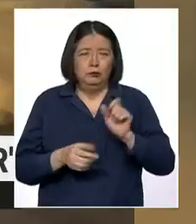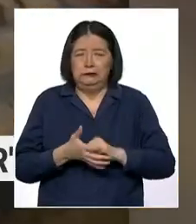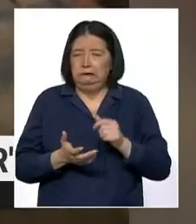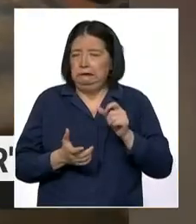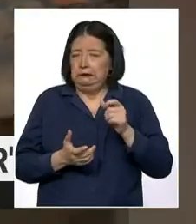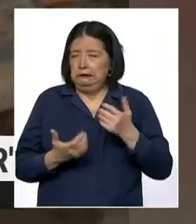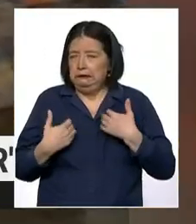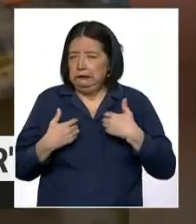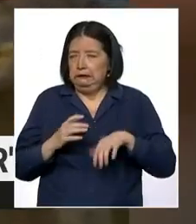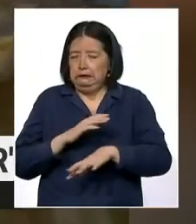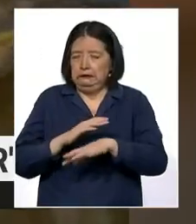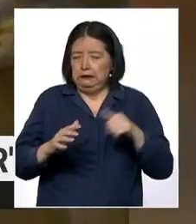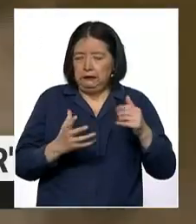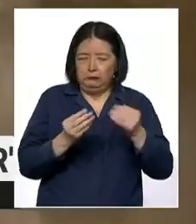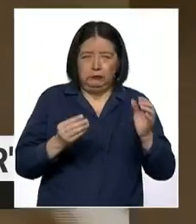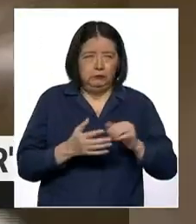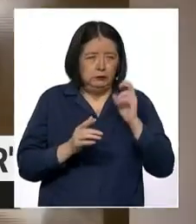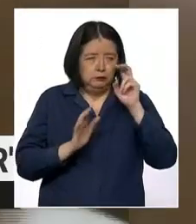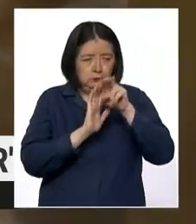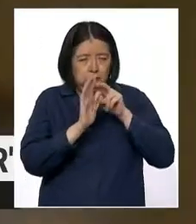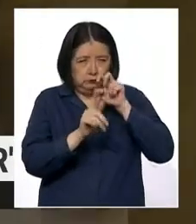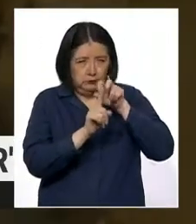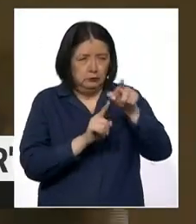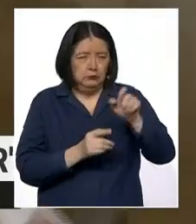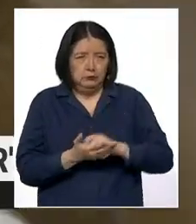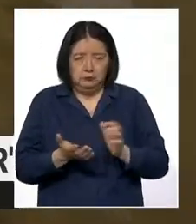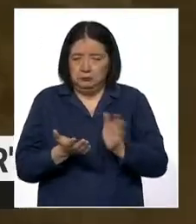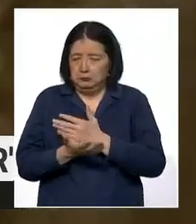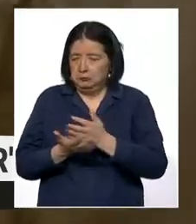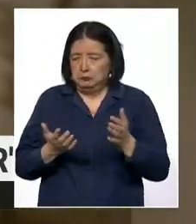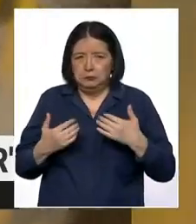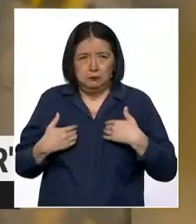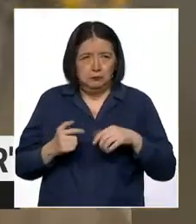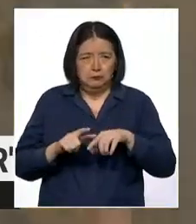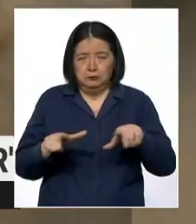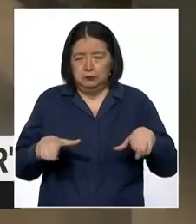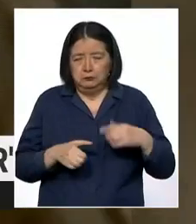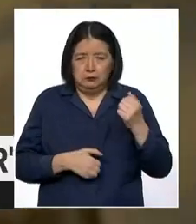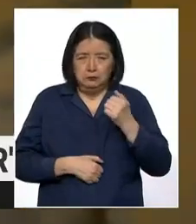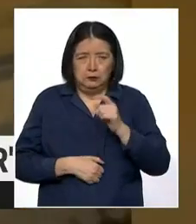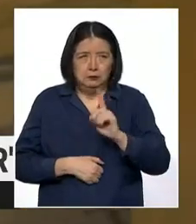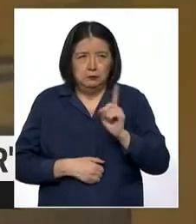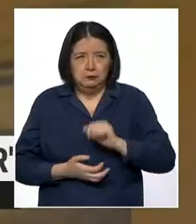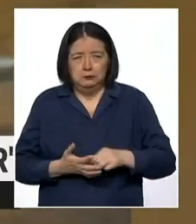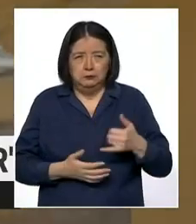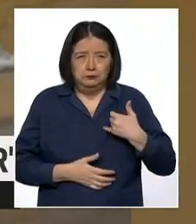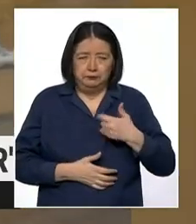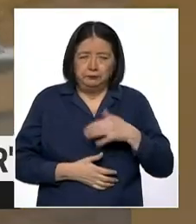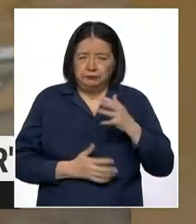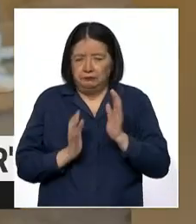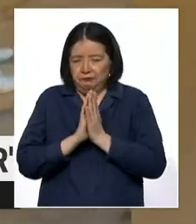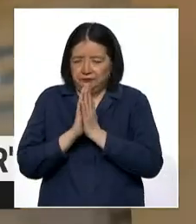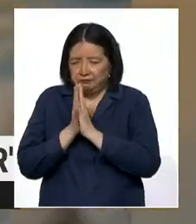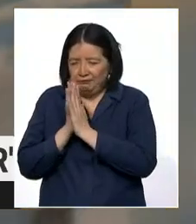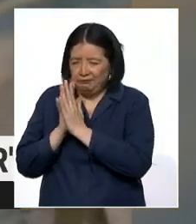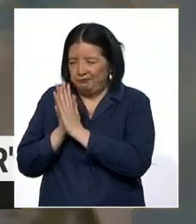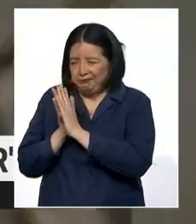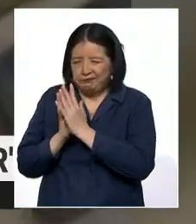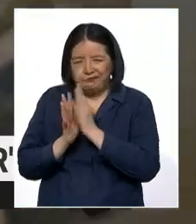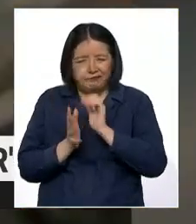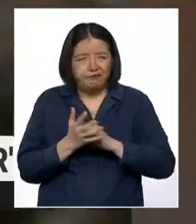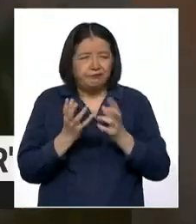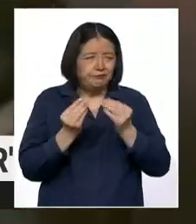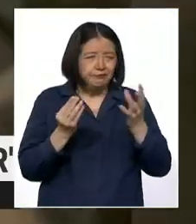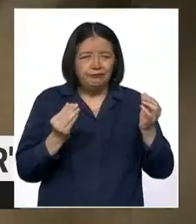personas, y más como hemos visto en los videos de la nota, ni siquiera tenían espacio ni para bailar, ¿no? Eran jóvenes que estaban totalmente apretados, era una